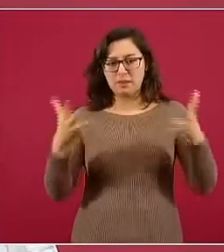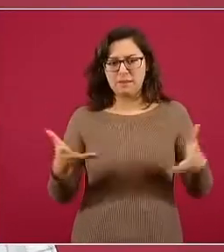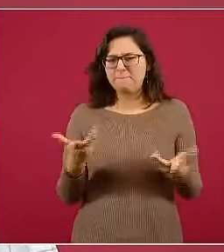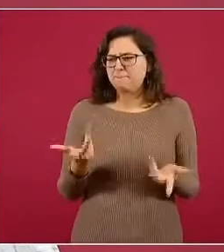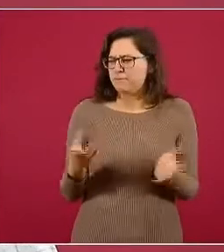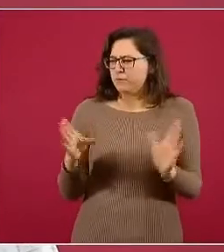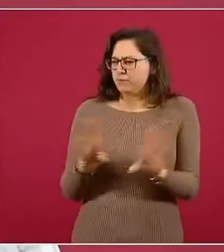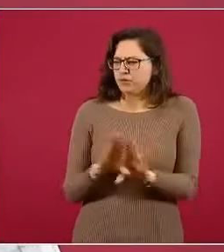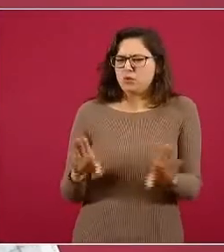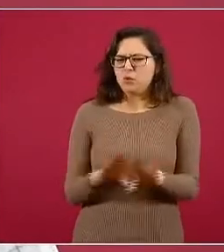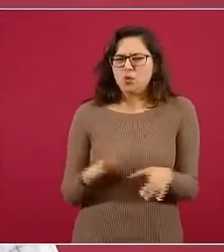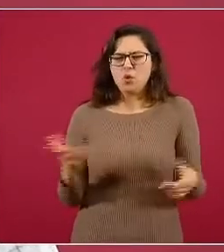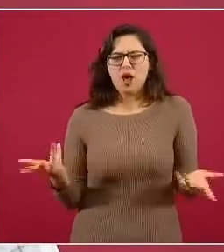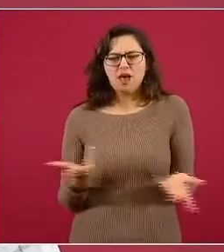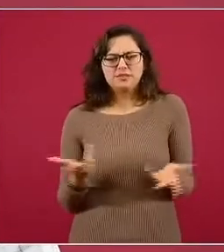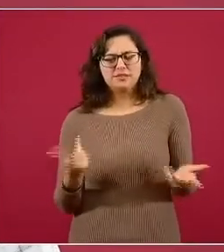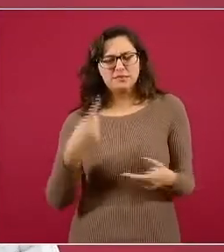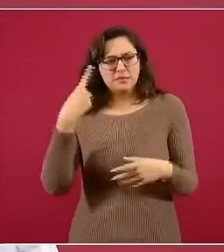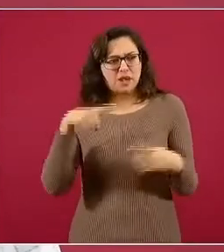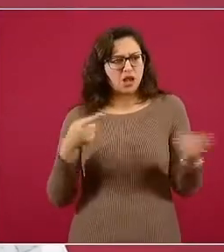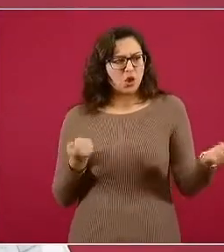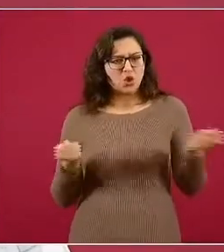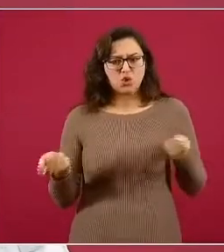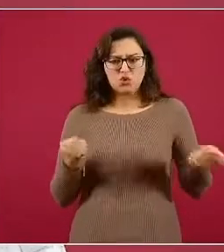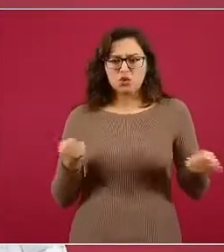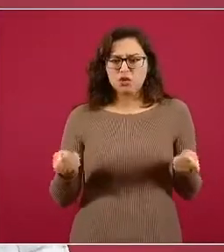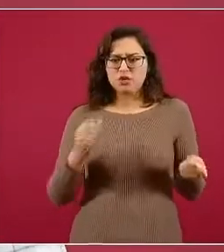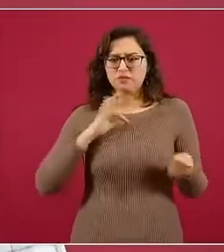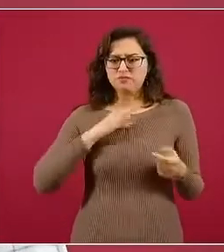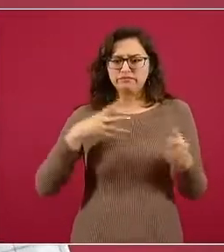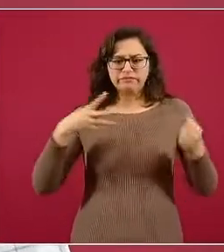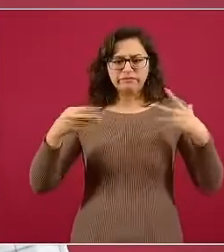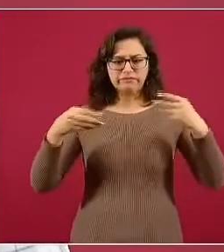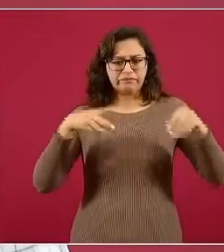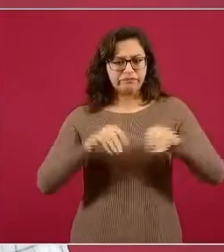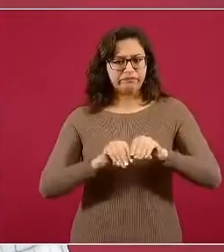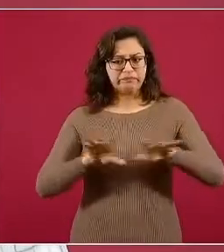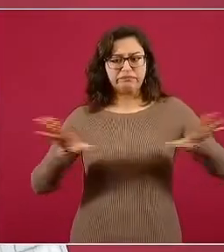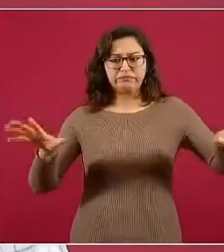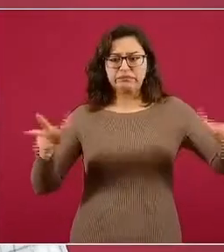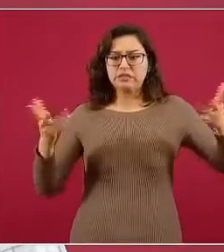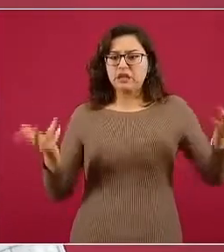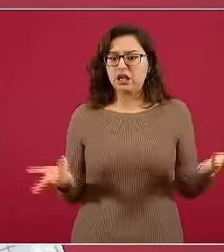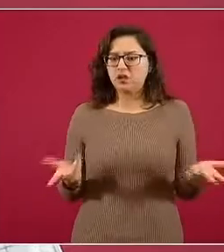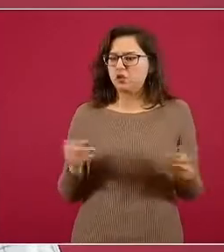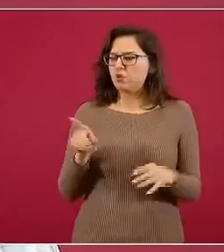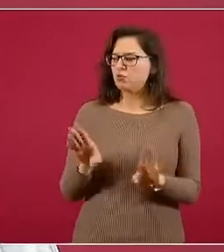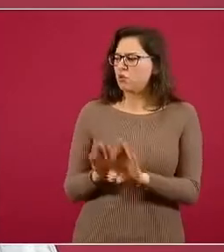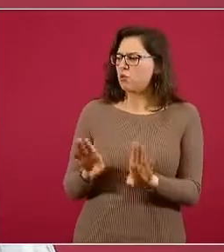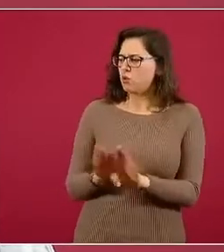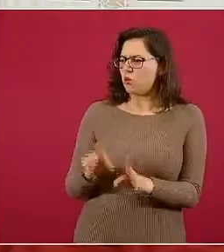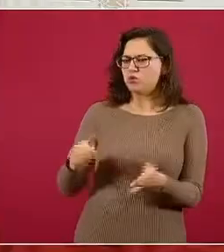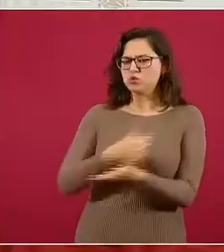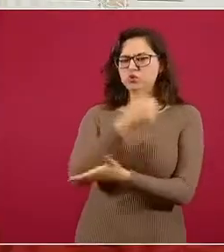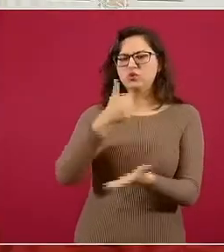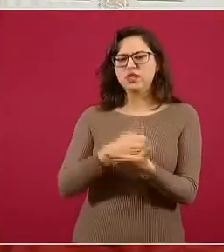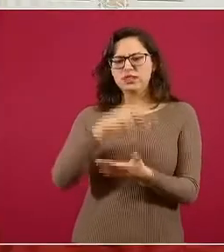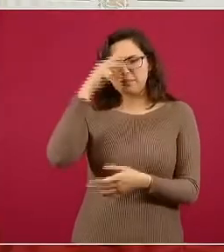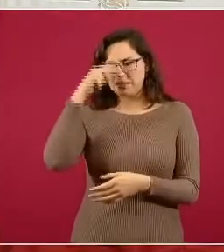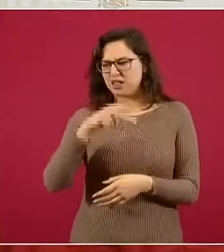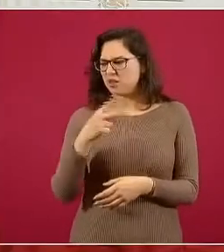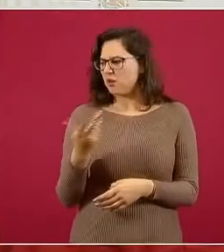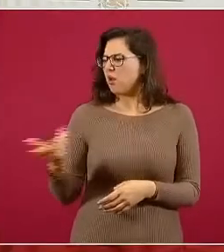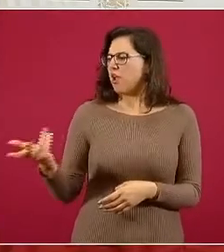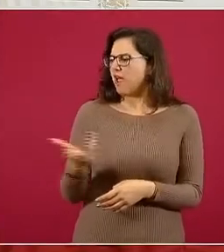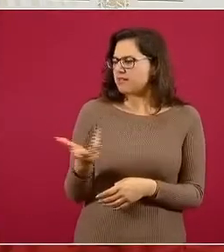la transmisión y la dispersión de la enfermedad, como ellos desde la experiencia de la Ciudad de México han podido llevar a cabo